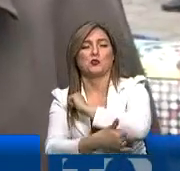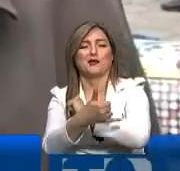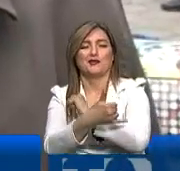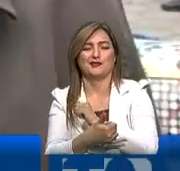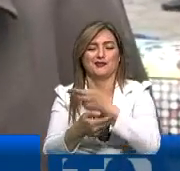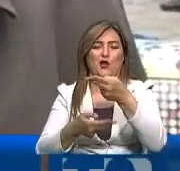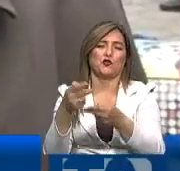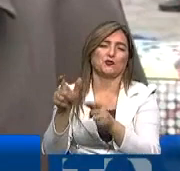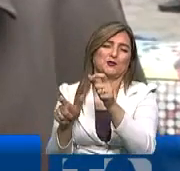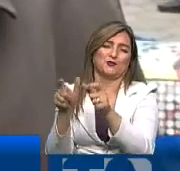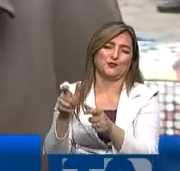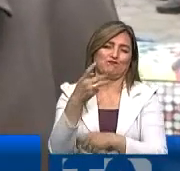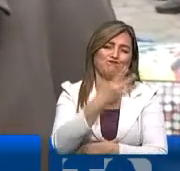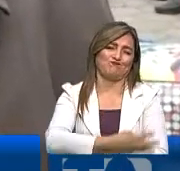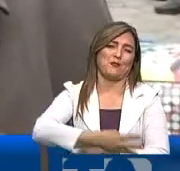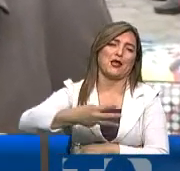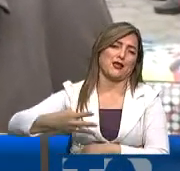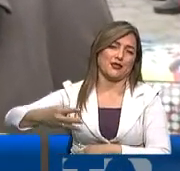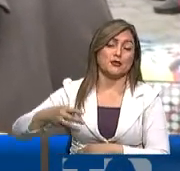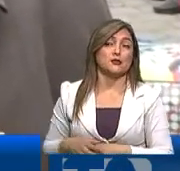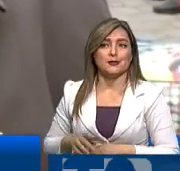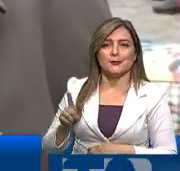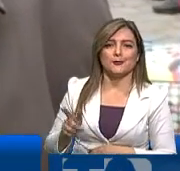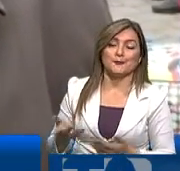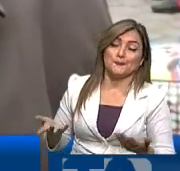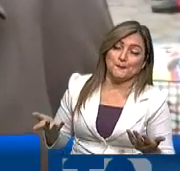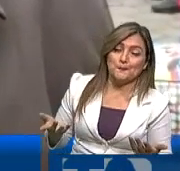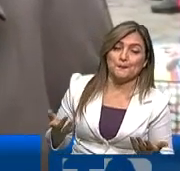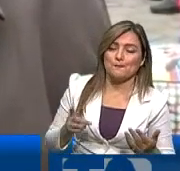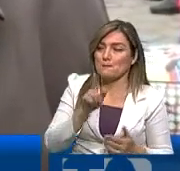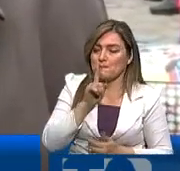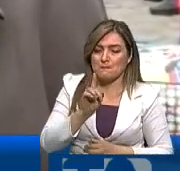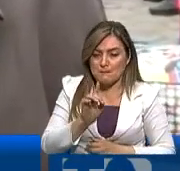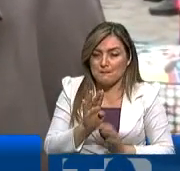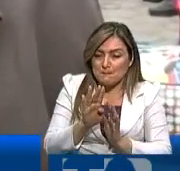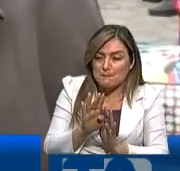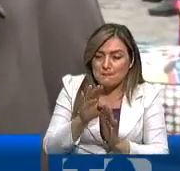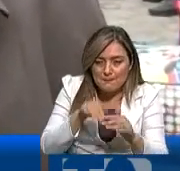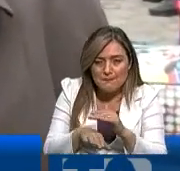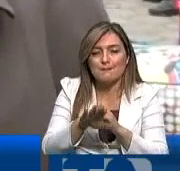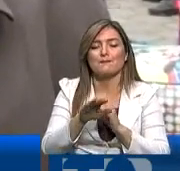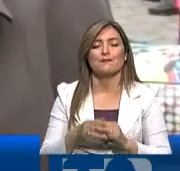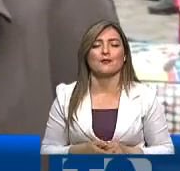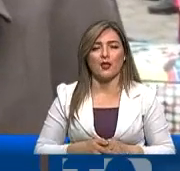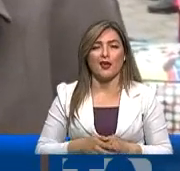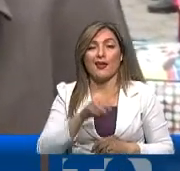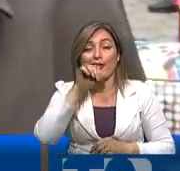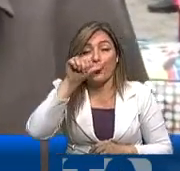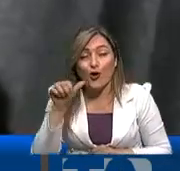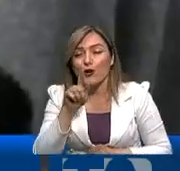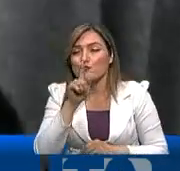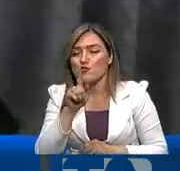igualmente que trata de personas, el paso de sustancias sujetas a